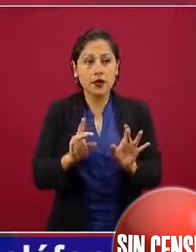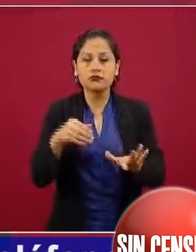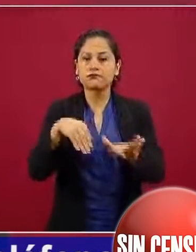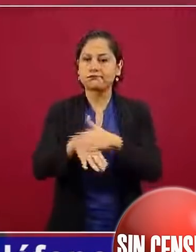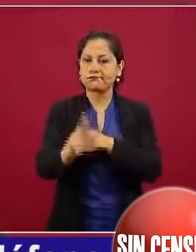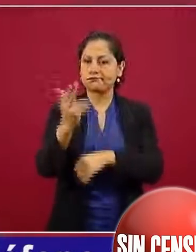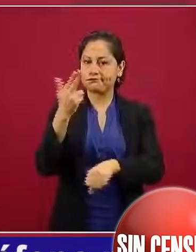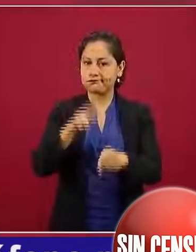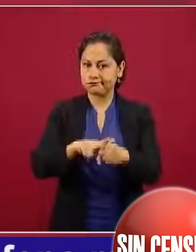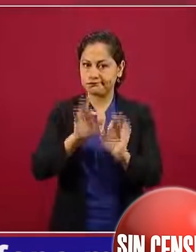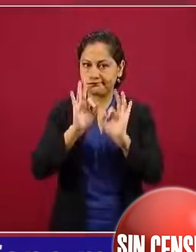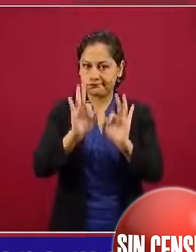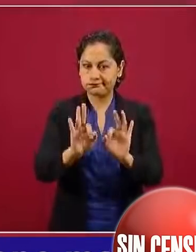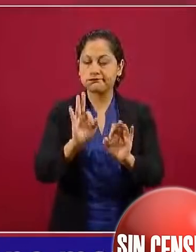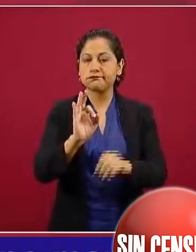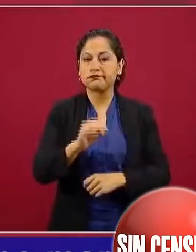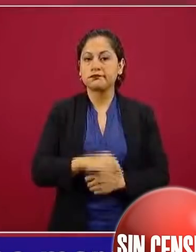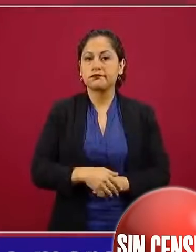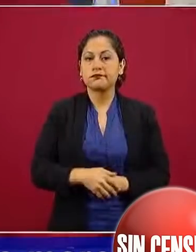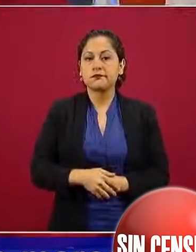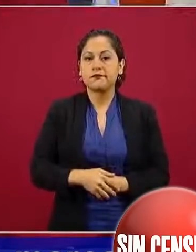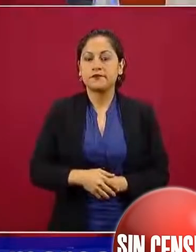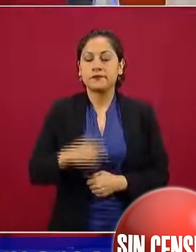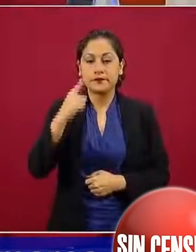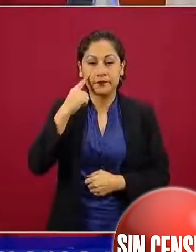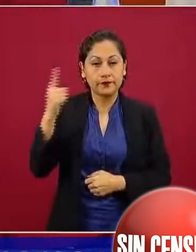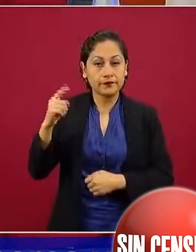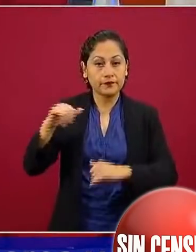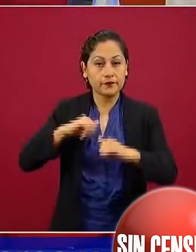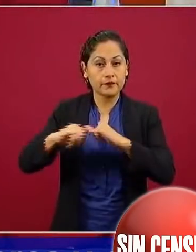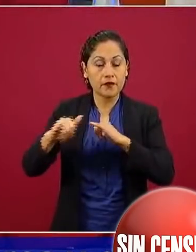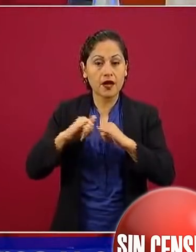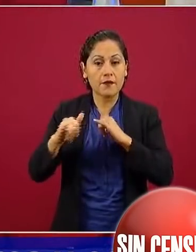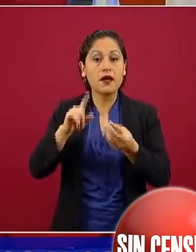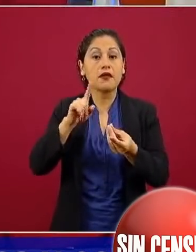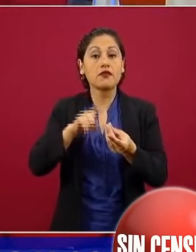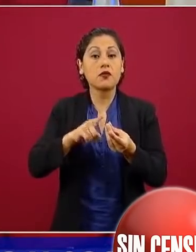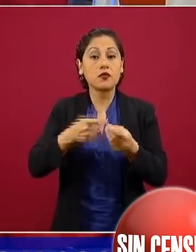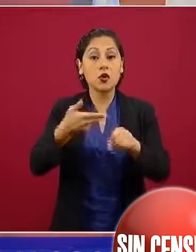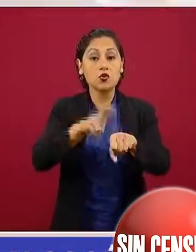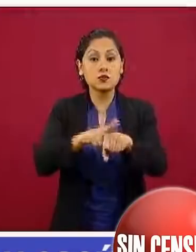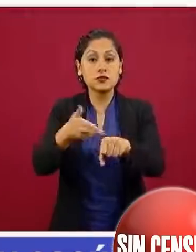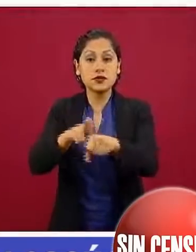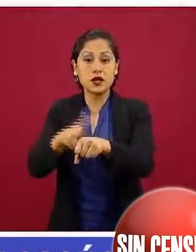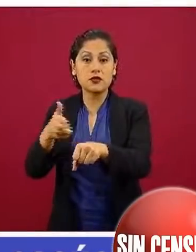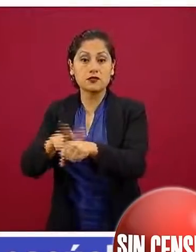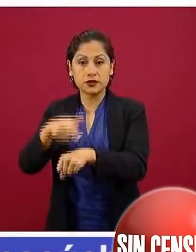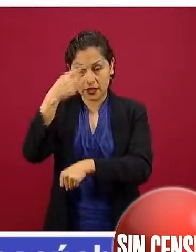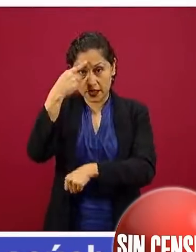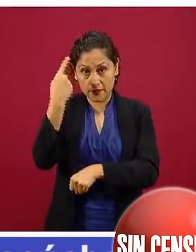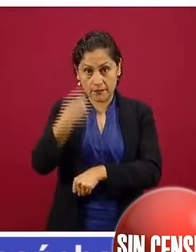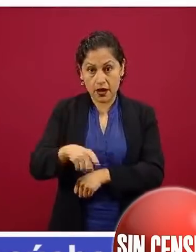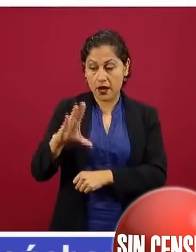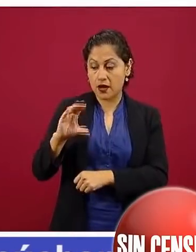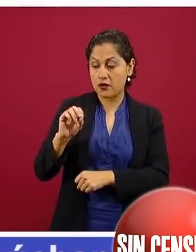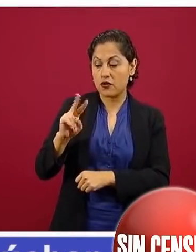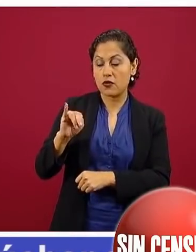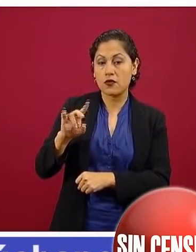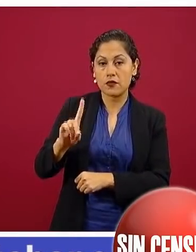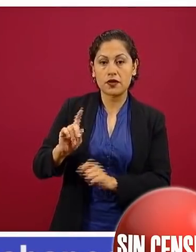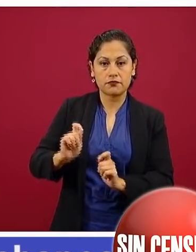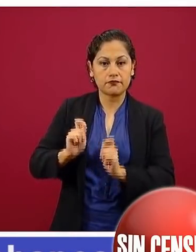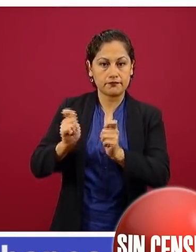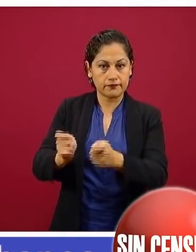mapa es dónde están las unidades operativas de atención de la salud, los hospitales COVID designados, estos